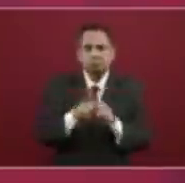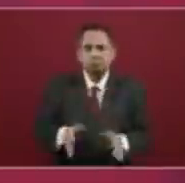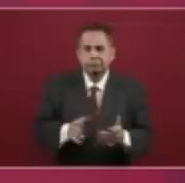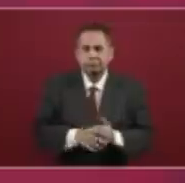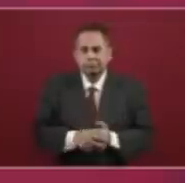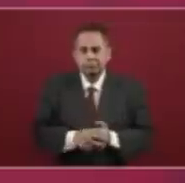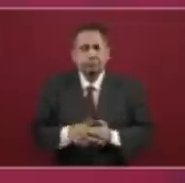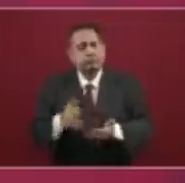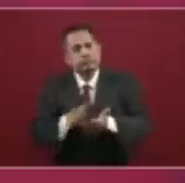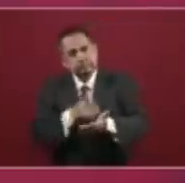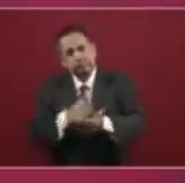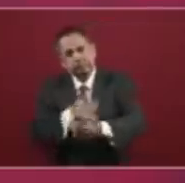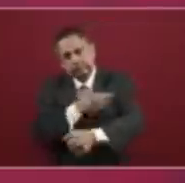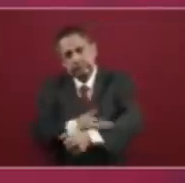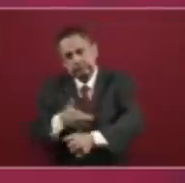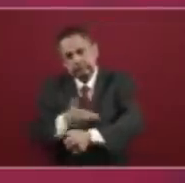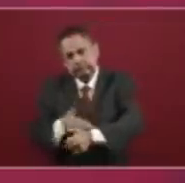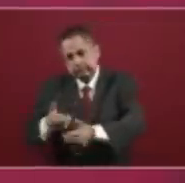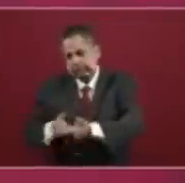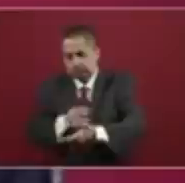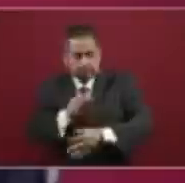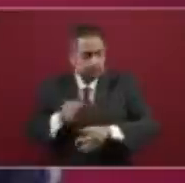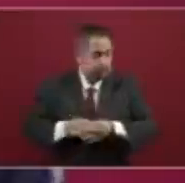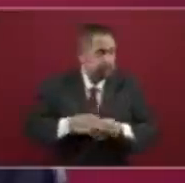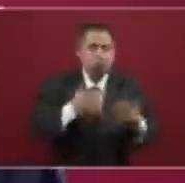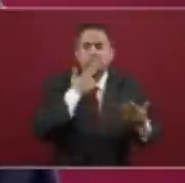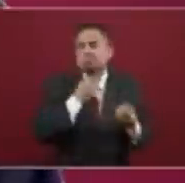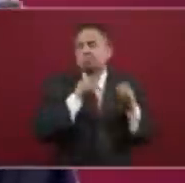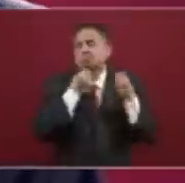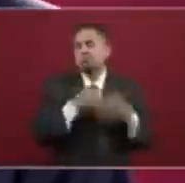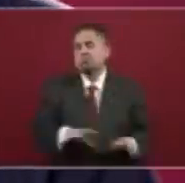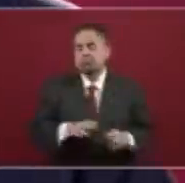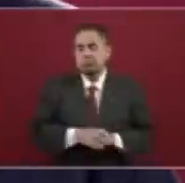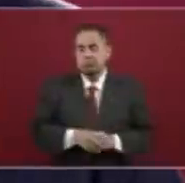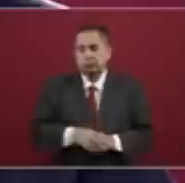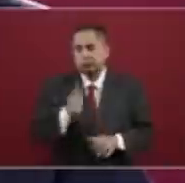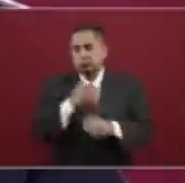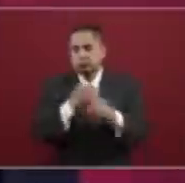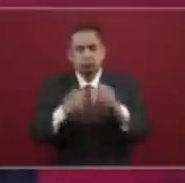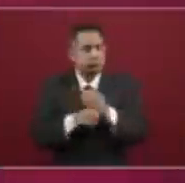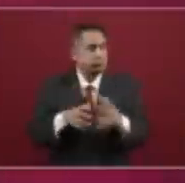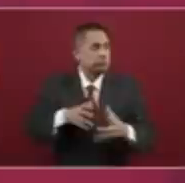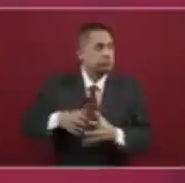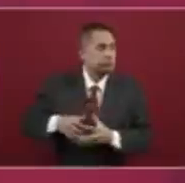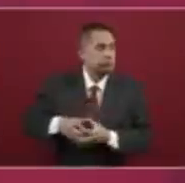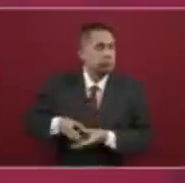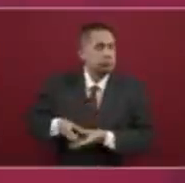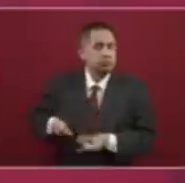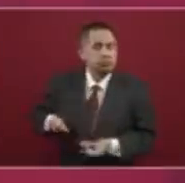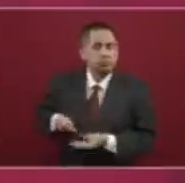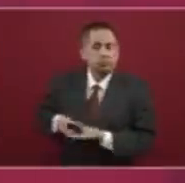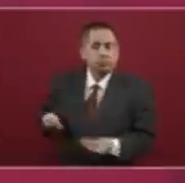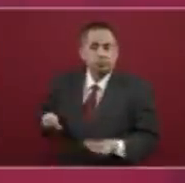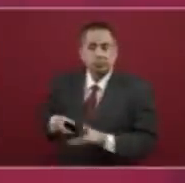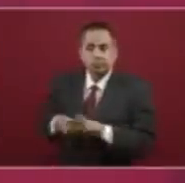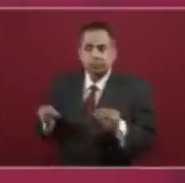por los trámites, y otras cosas desaparecen.